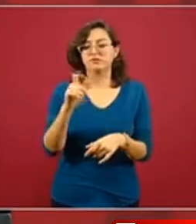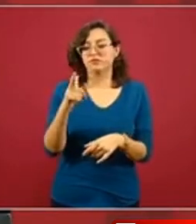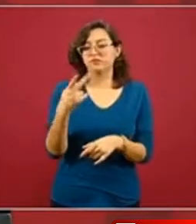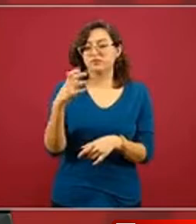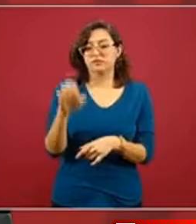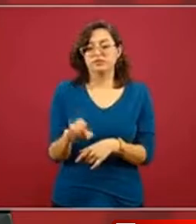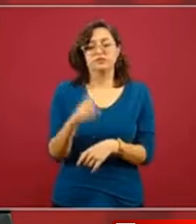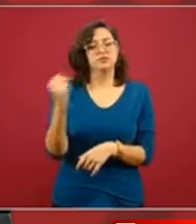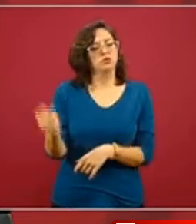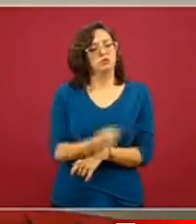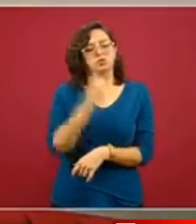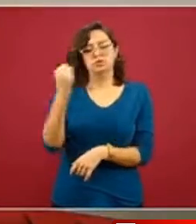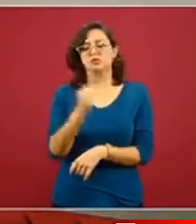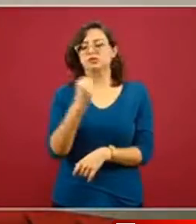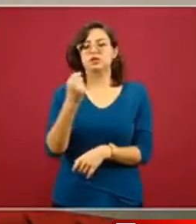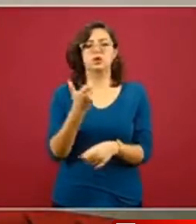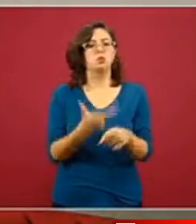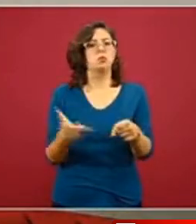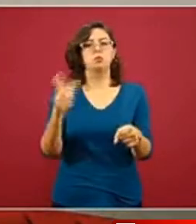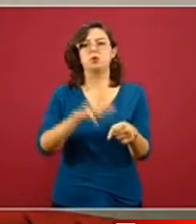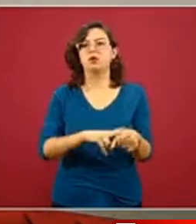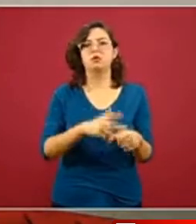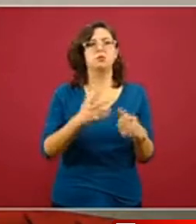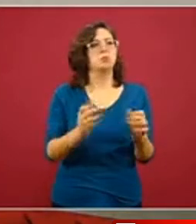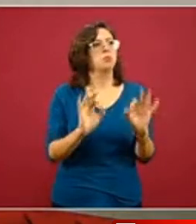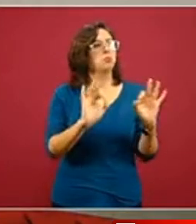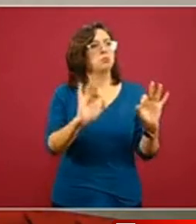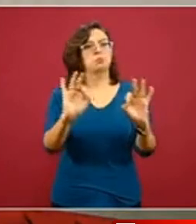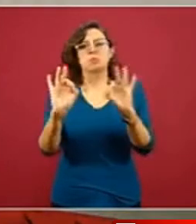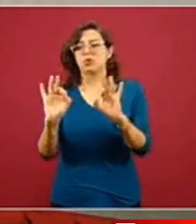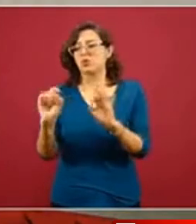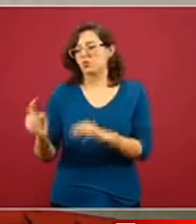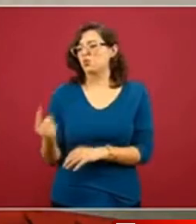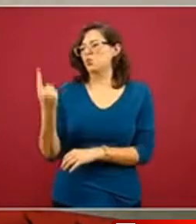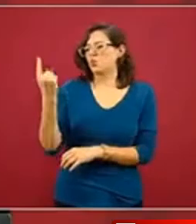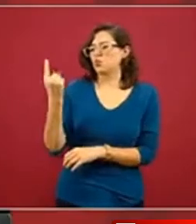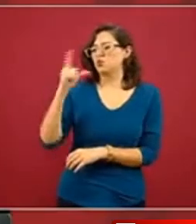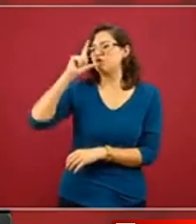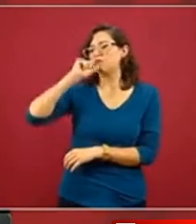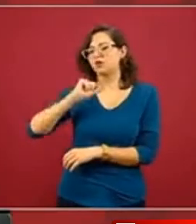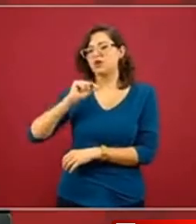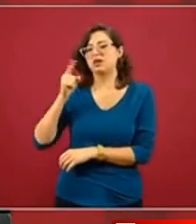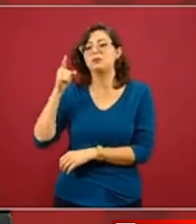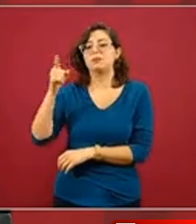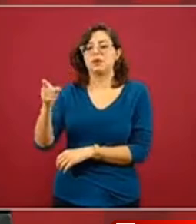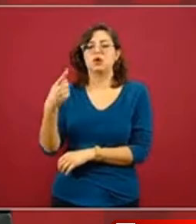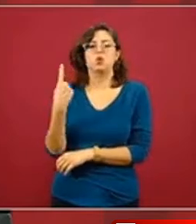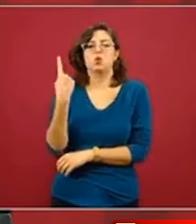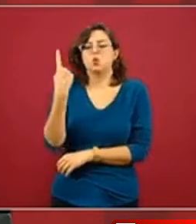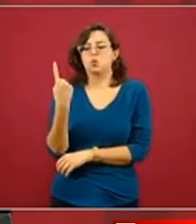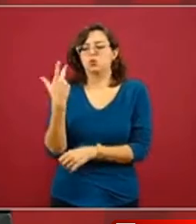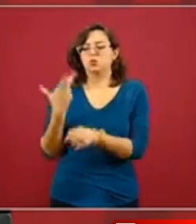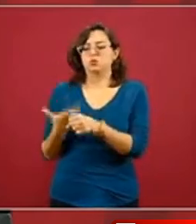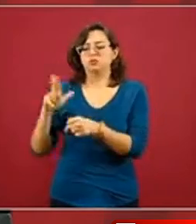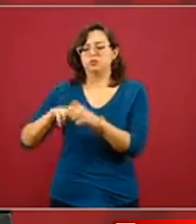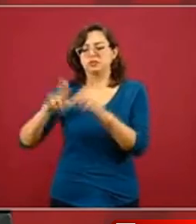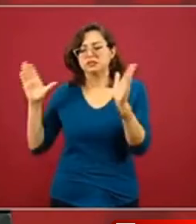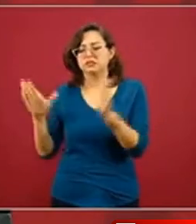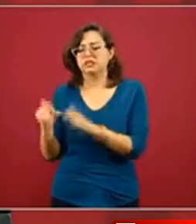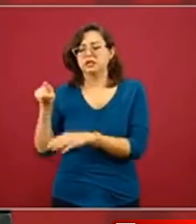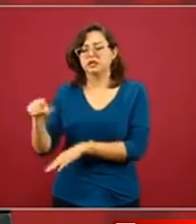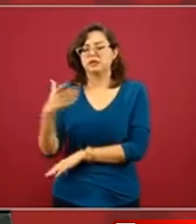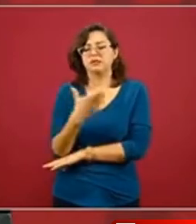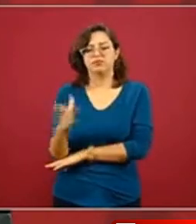no tenemos daños que lamentar, excepto este daño importante, pero a una zona muy menor de una unidad médica